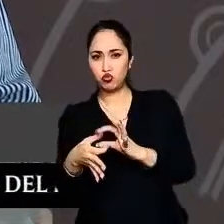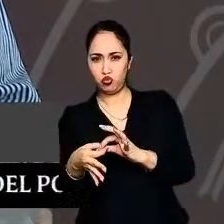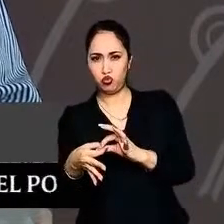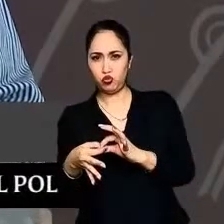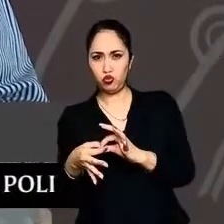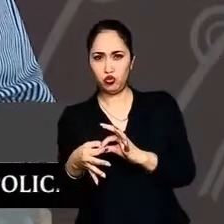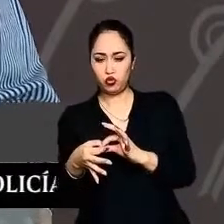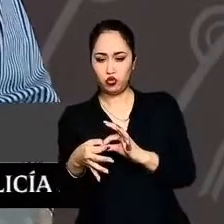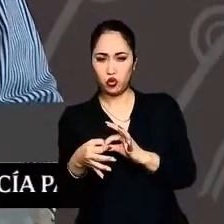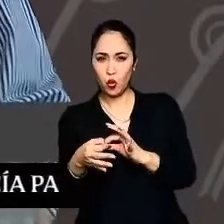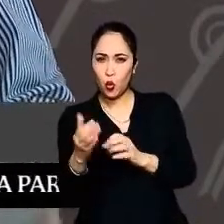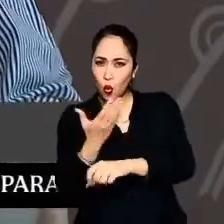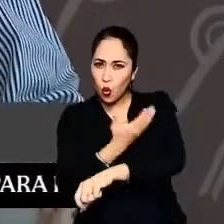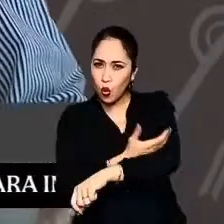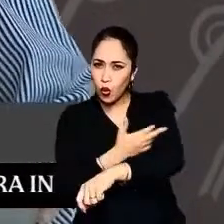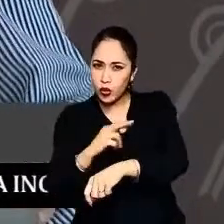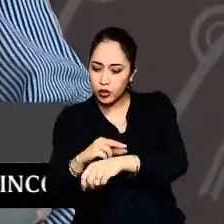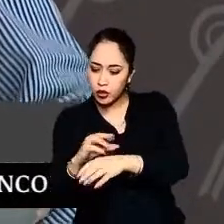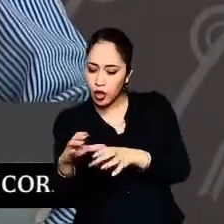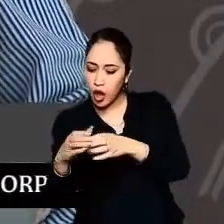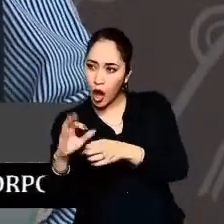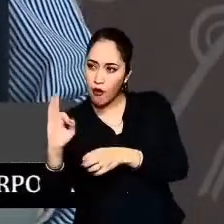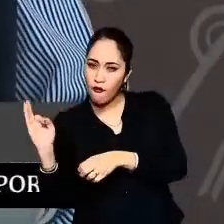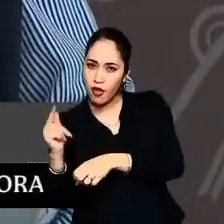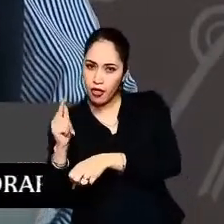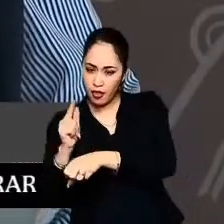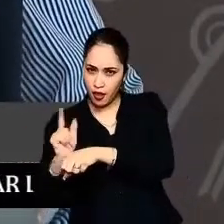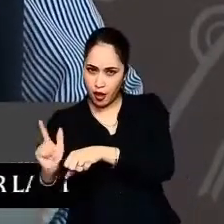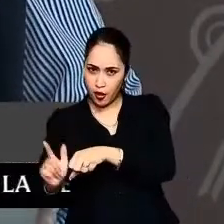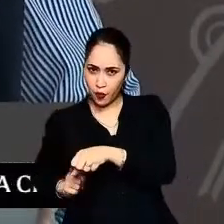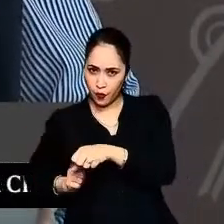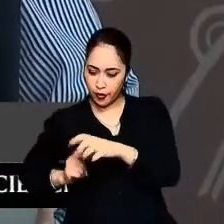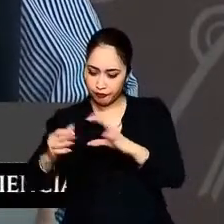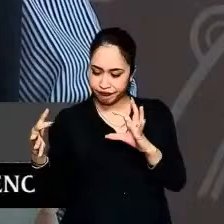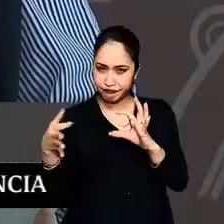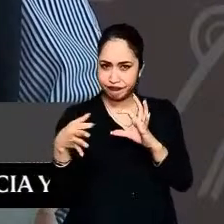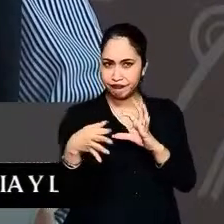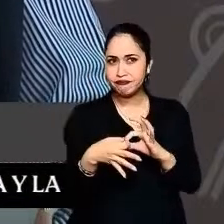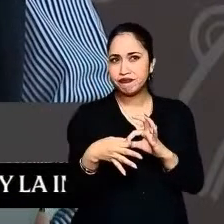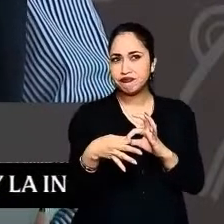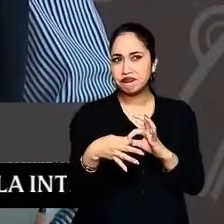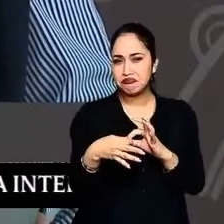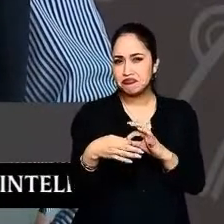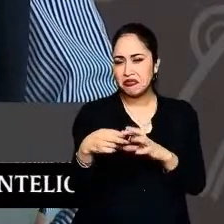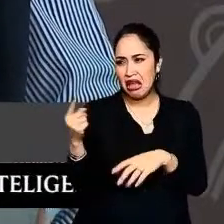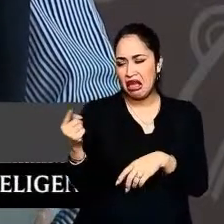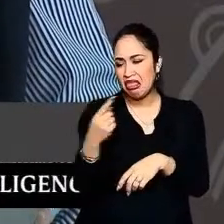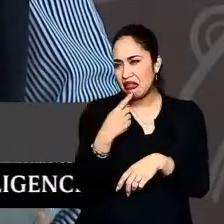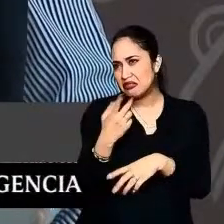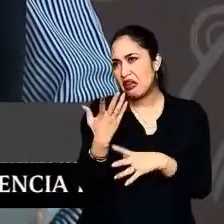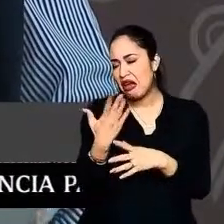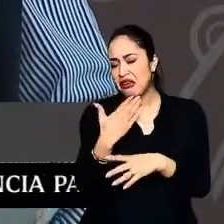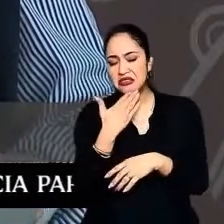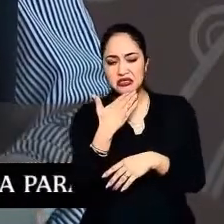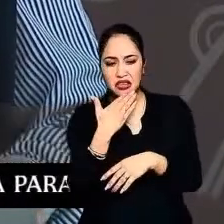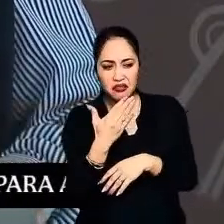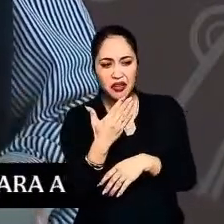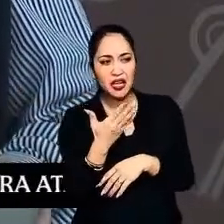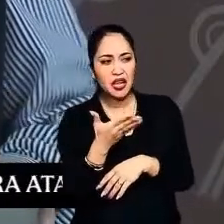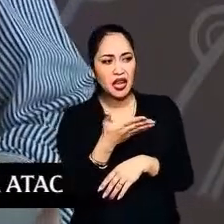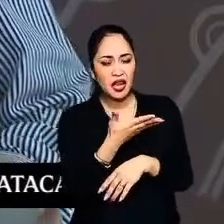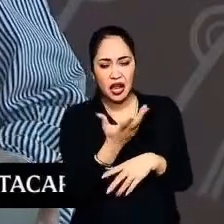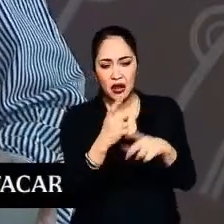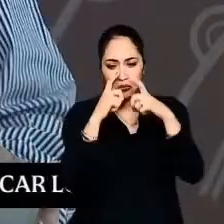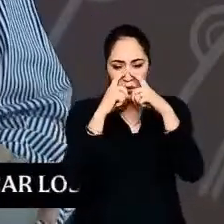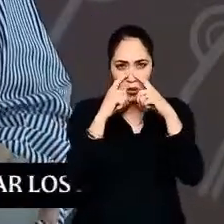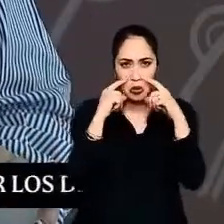con una coordinación con el gobierno federal. Y si dicen, bueno, yo creo que ya vale la pena tomar la decisión de que el